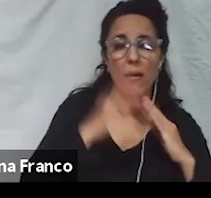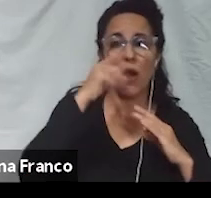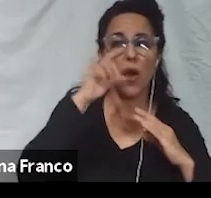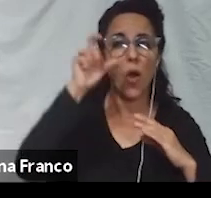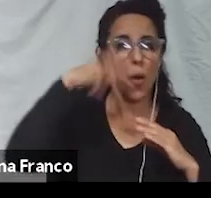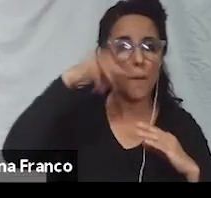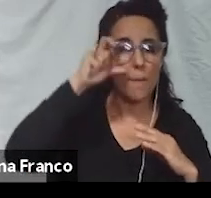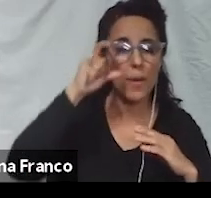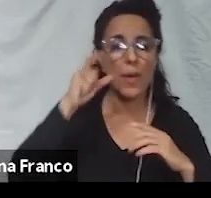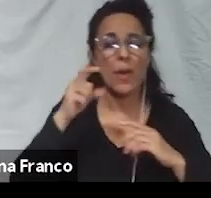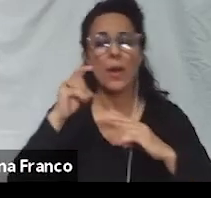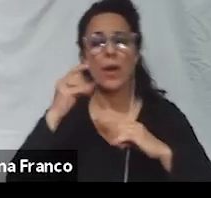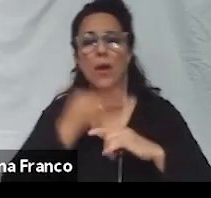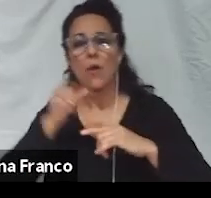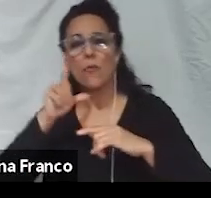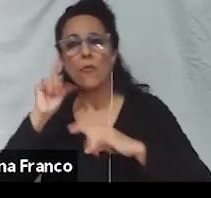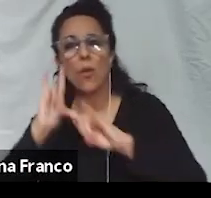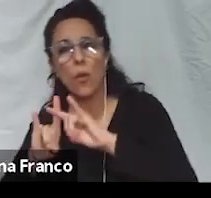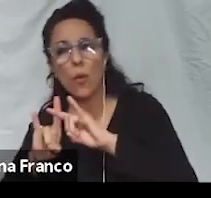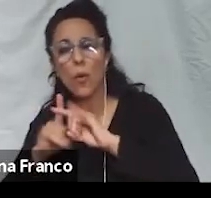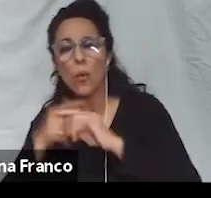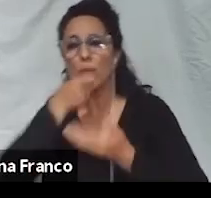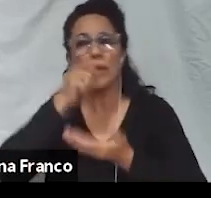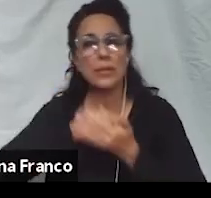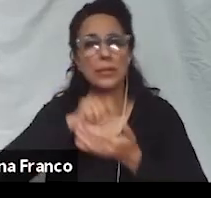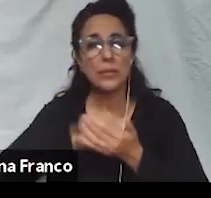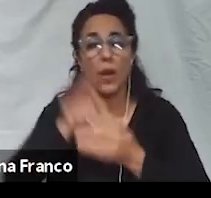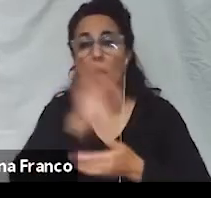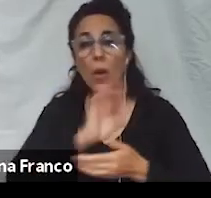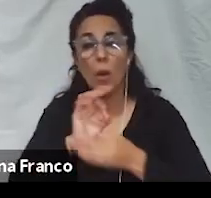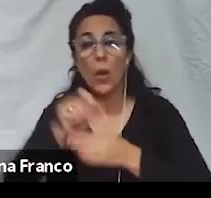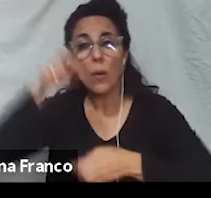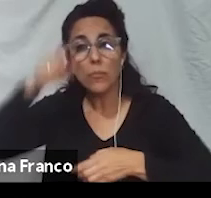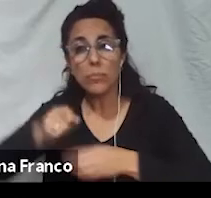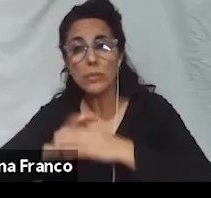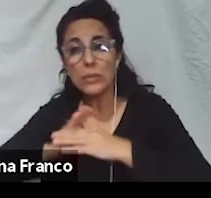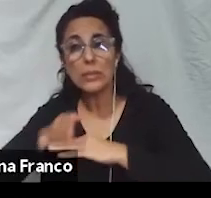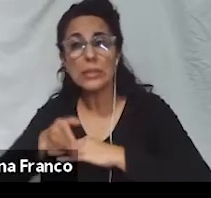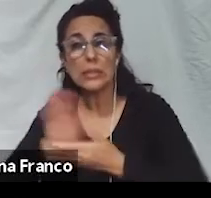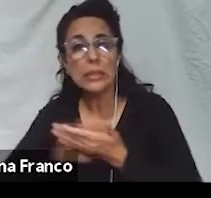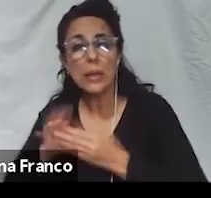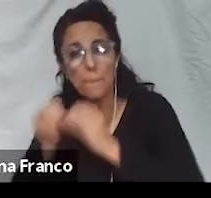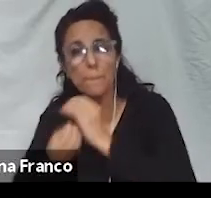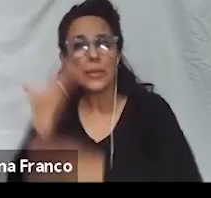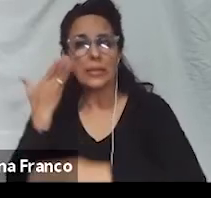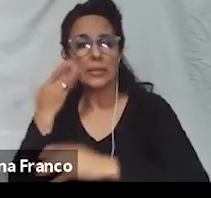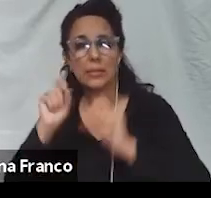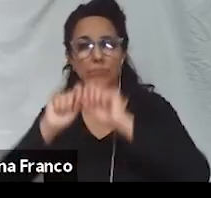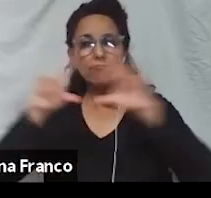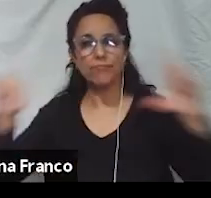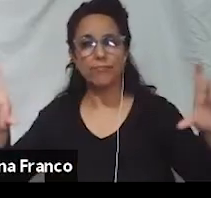ser que esté en el flow de registrarme o en el de iniciar sesión. Esto tiene que estar bien